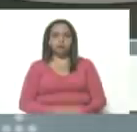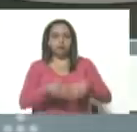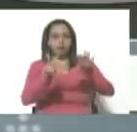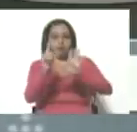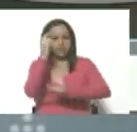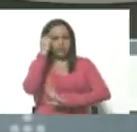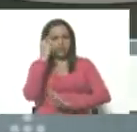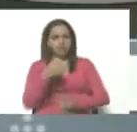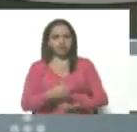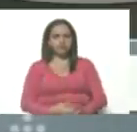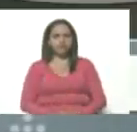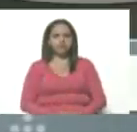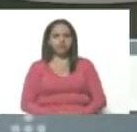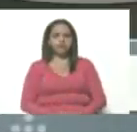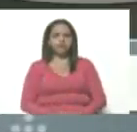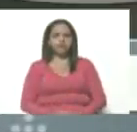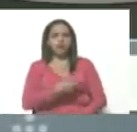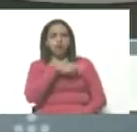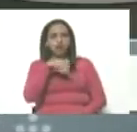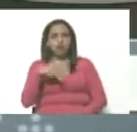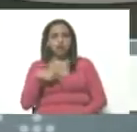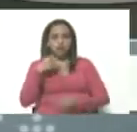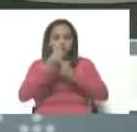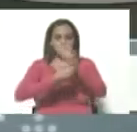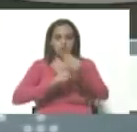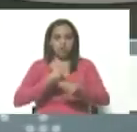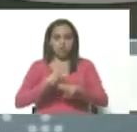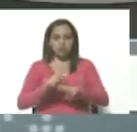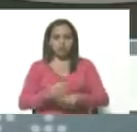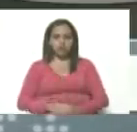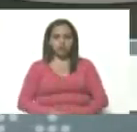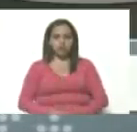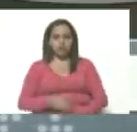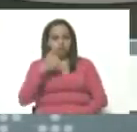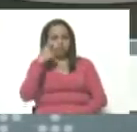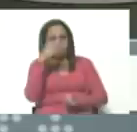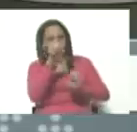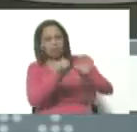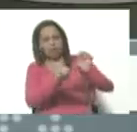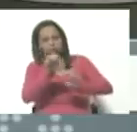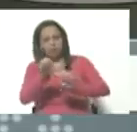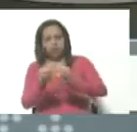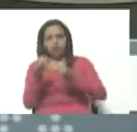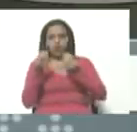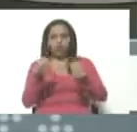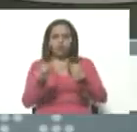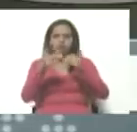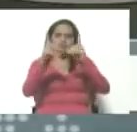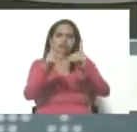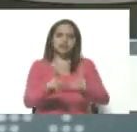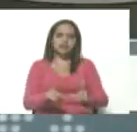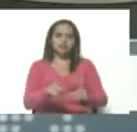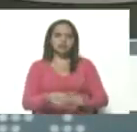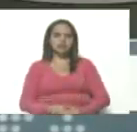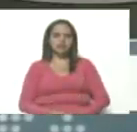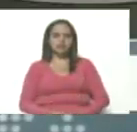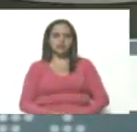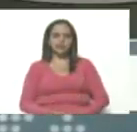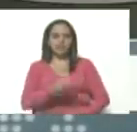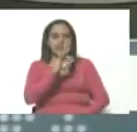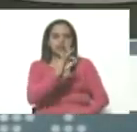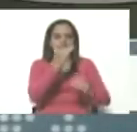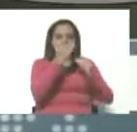7 días. Nosotros hemos hecho una evaluación objetiva y hemos decidido